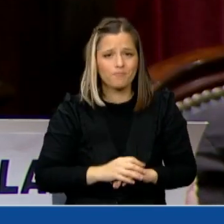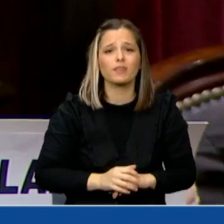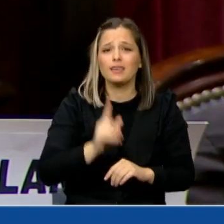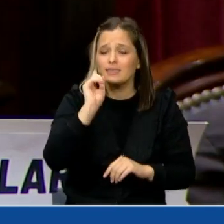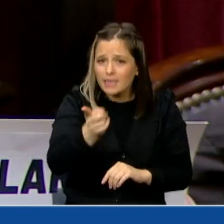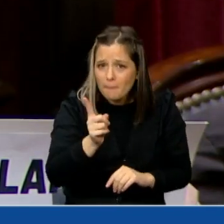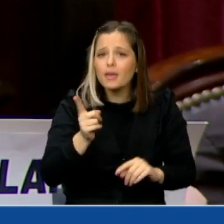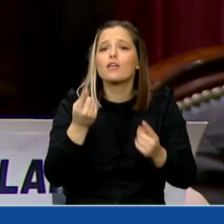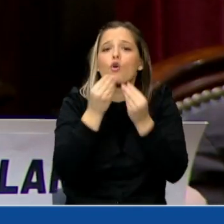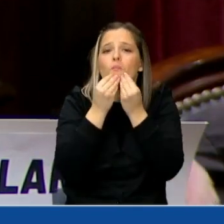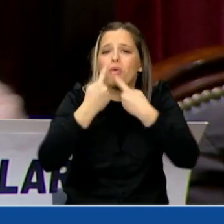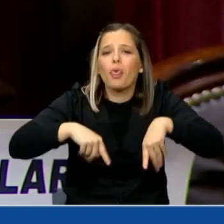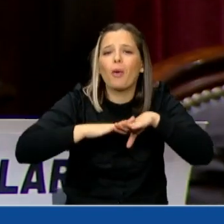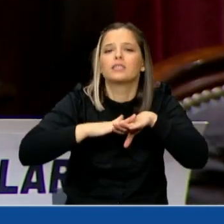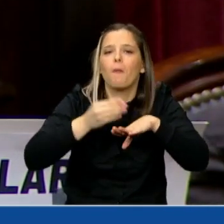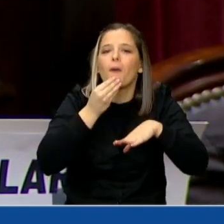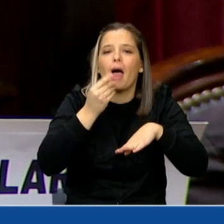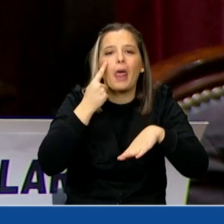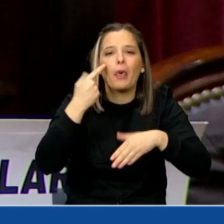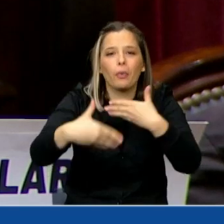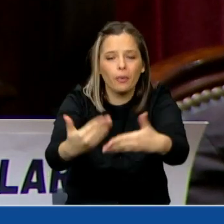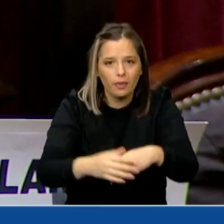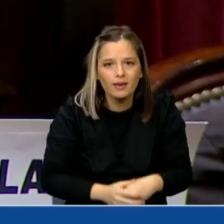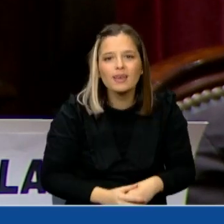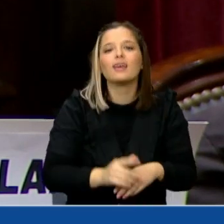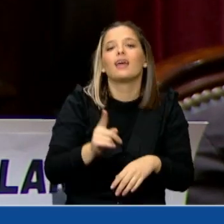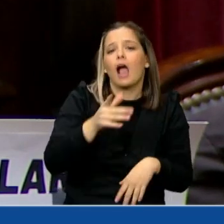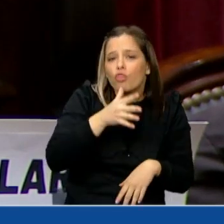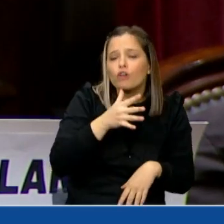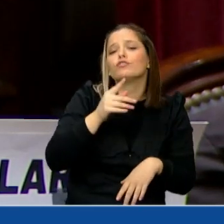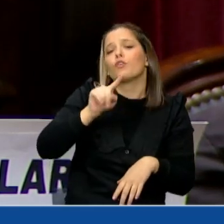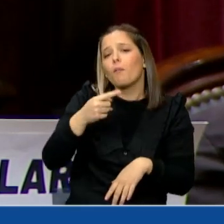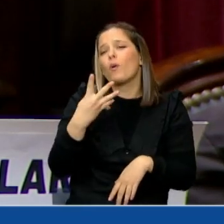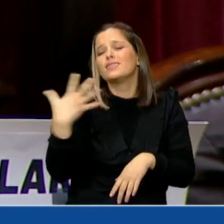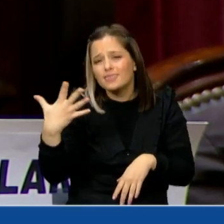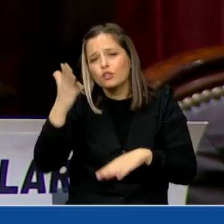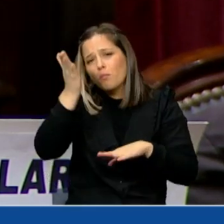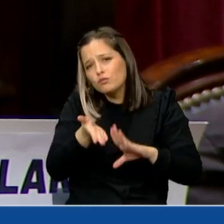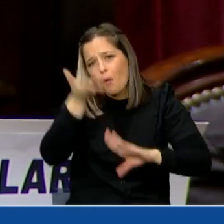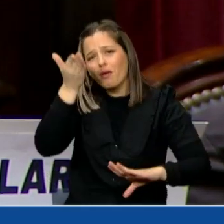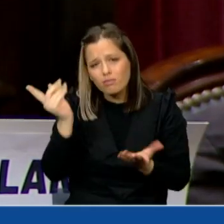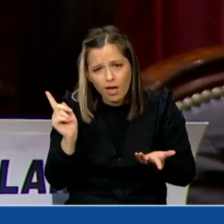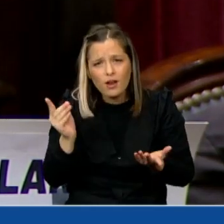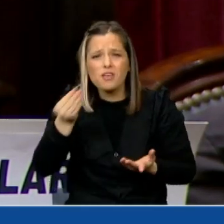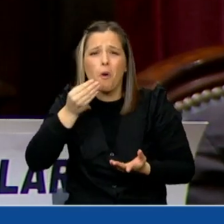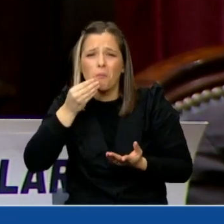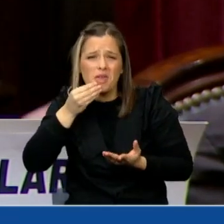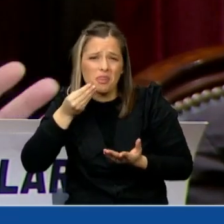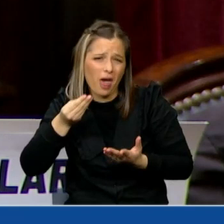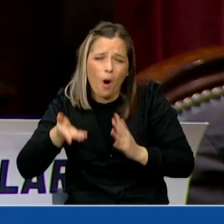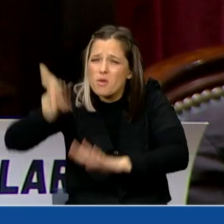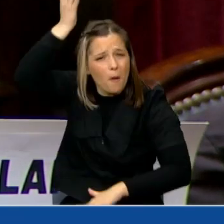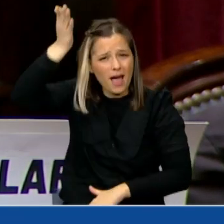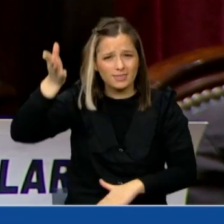canasta básica total aumentó 46,35 y los alimentos arriba del 50%. Entonces le dejo esta pregunta que le